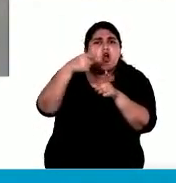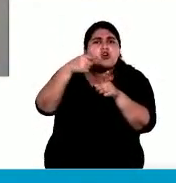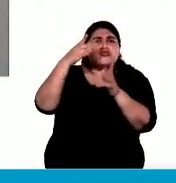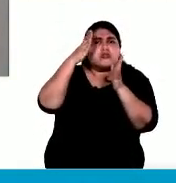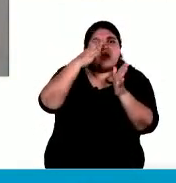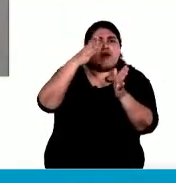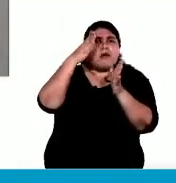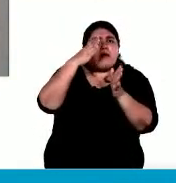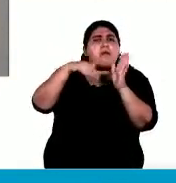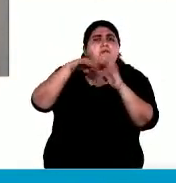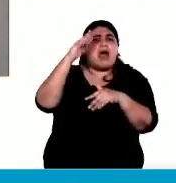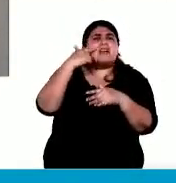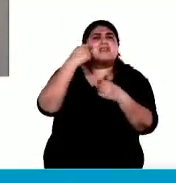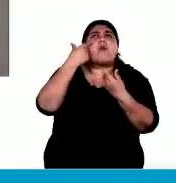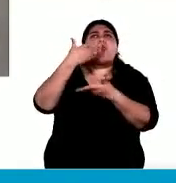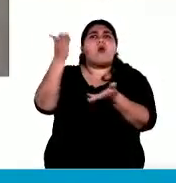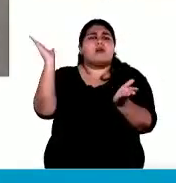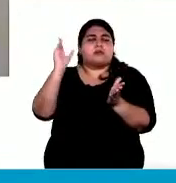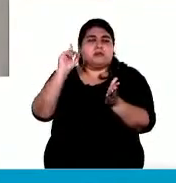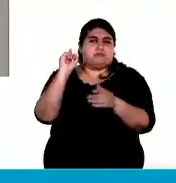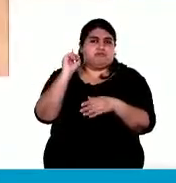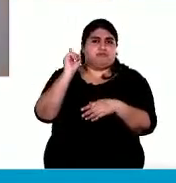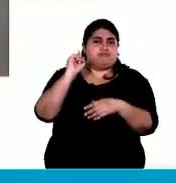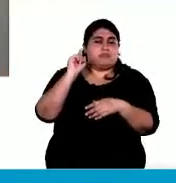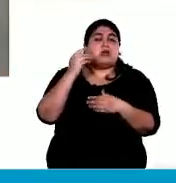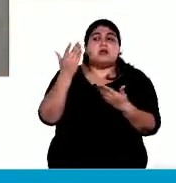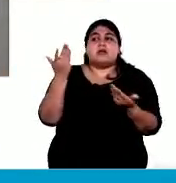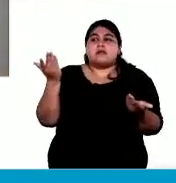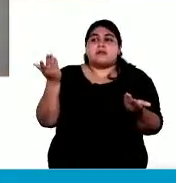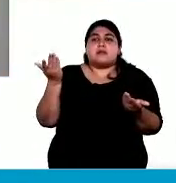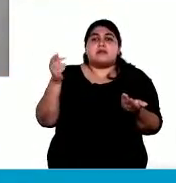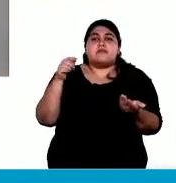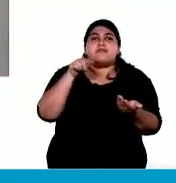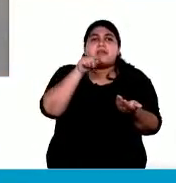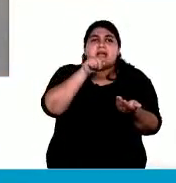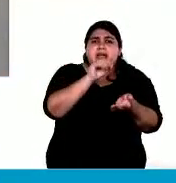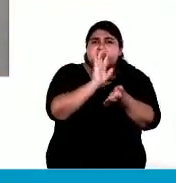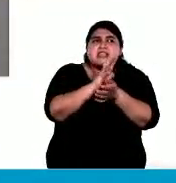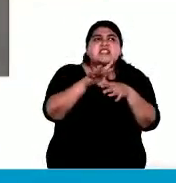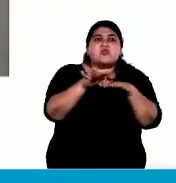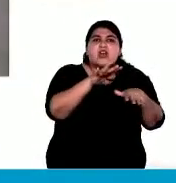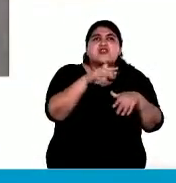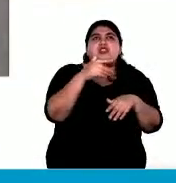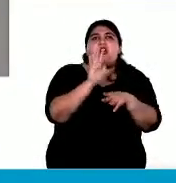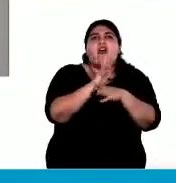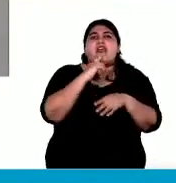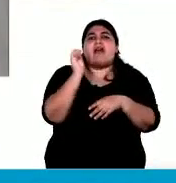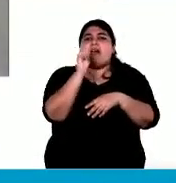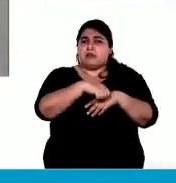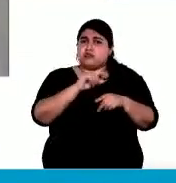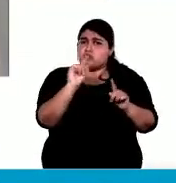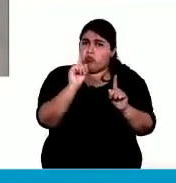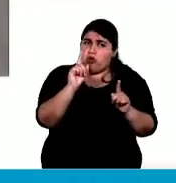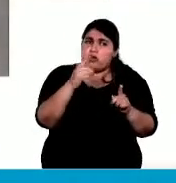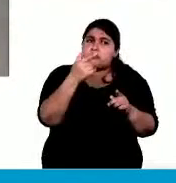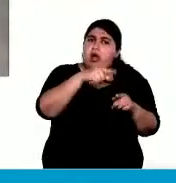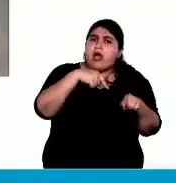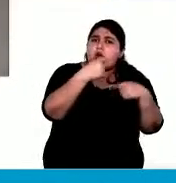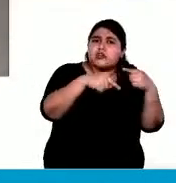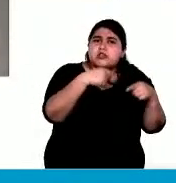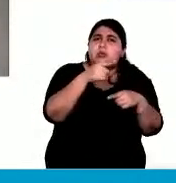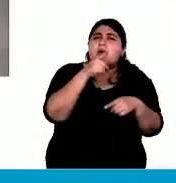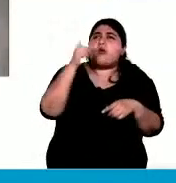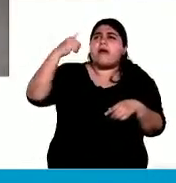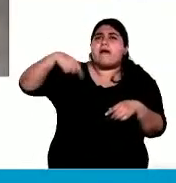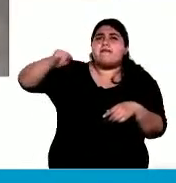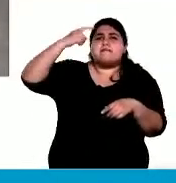debajo del radar. No subestiman. Y, insisto, no son hechos aislados. Insisten porque hay una concepción de que así